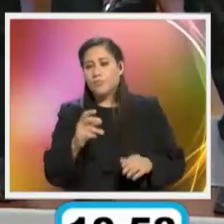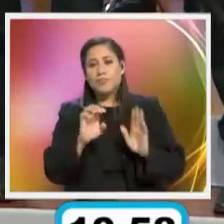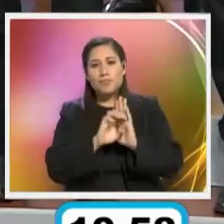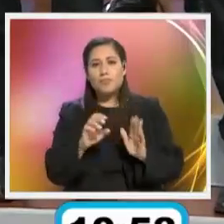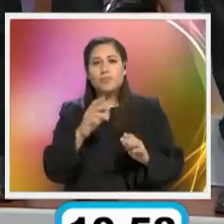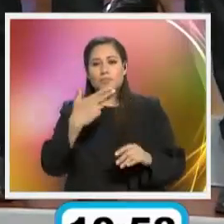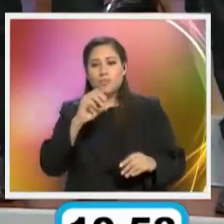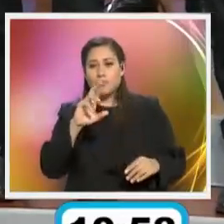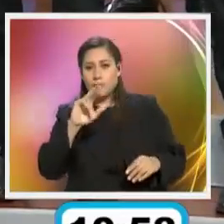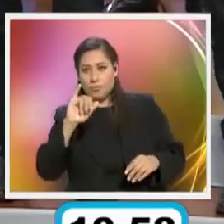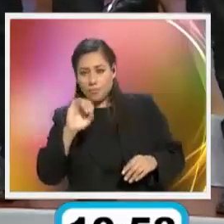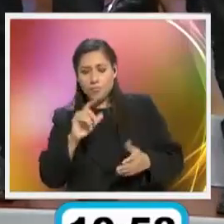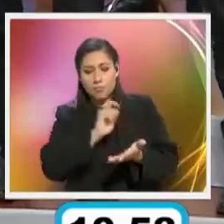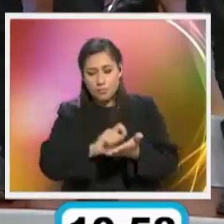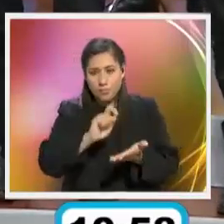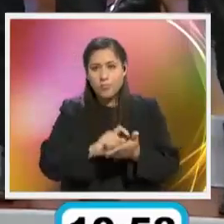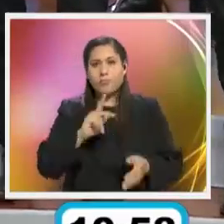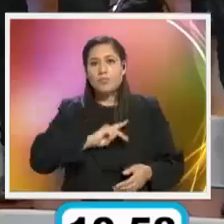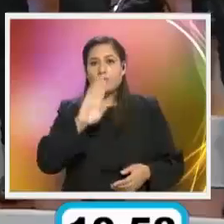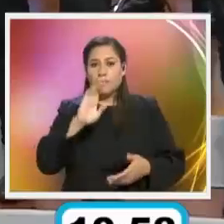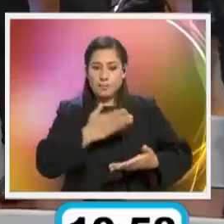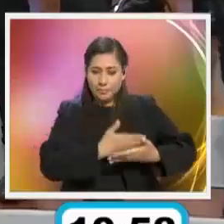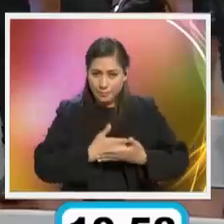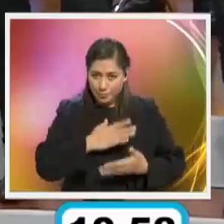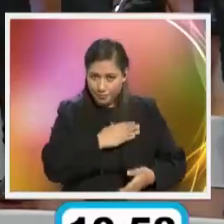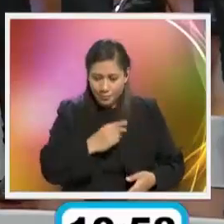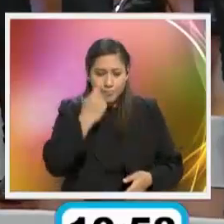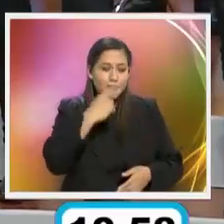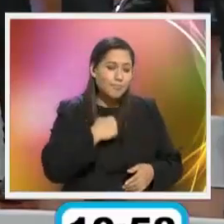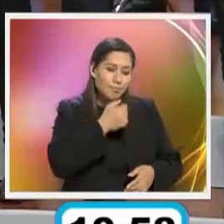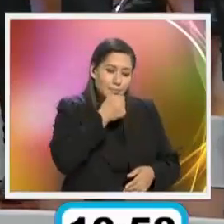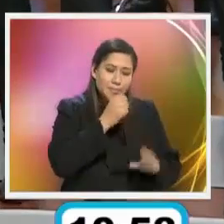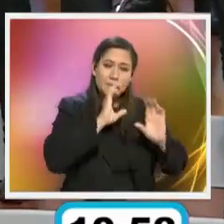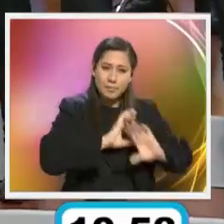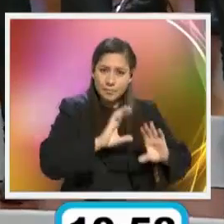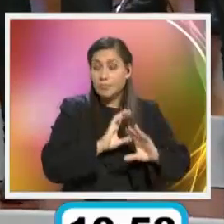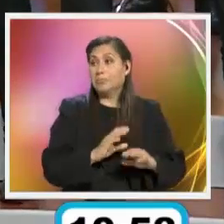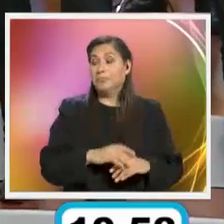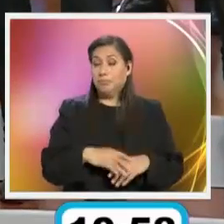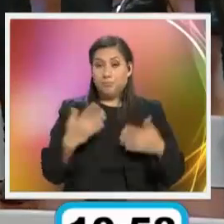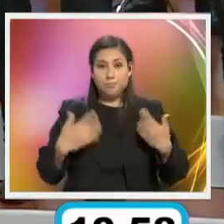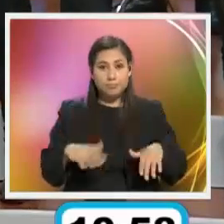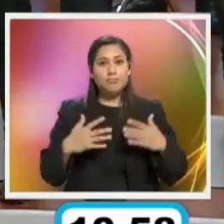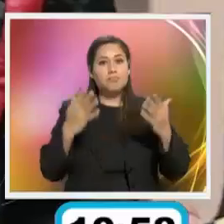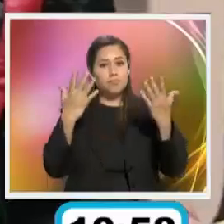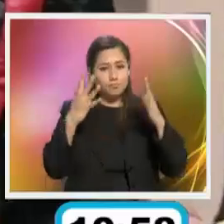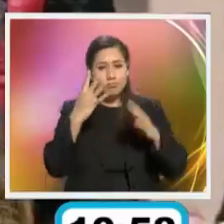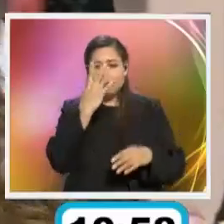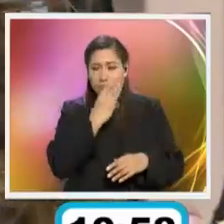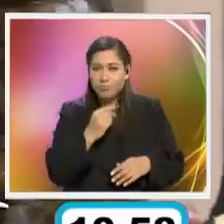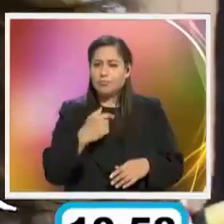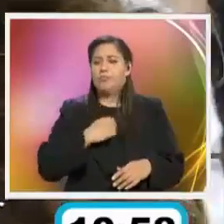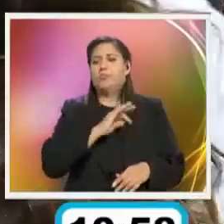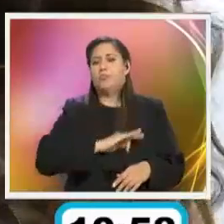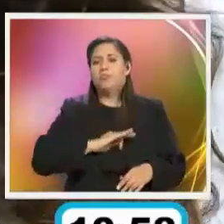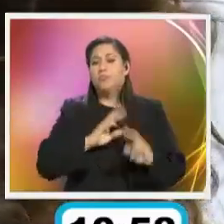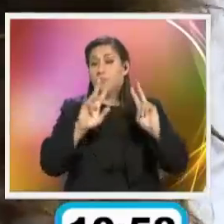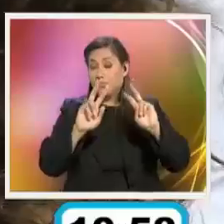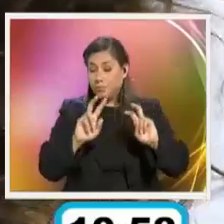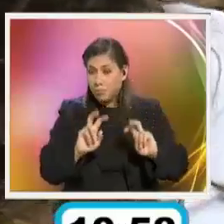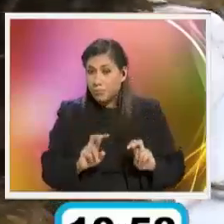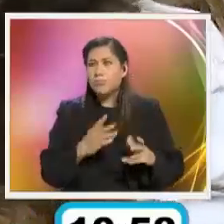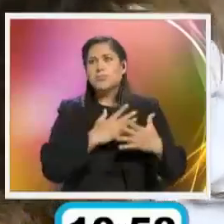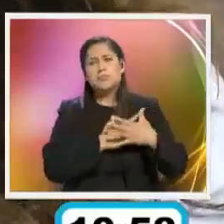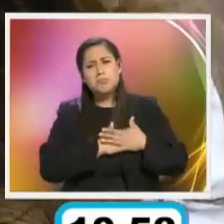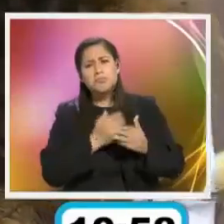que Horacio me hizo el favor de componerle a mi bebé para que yo se la cantara. Oye, eso está padrísimo, Sí, ¿no? sí, estoy feliz. Hay muchos temas